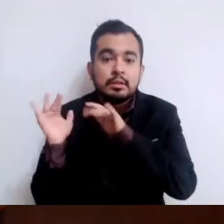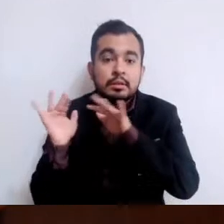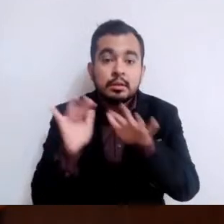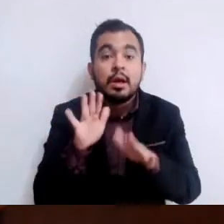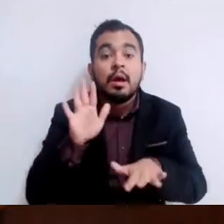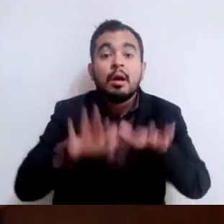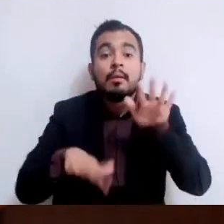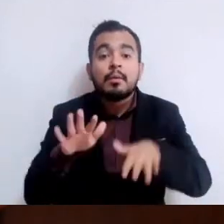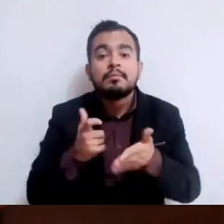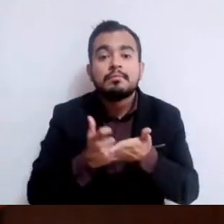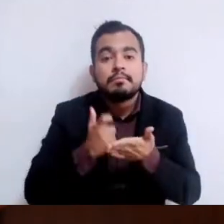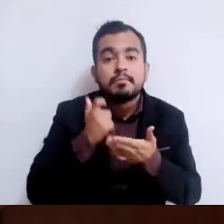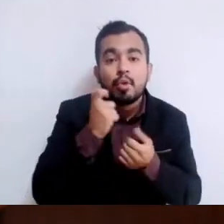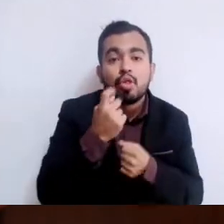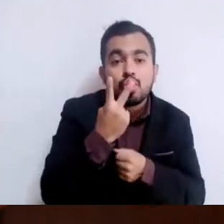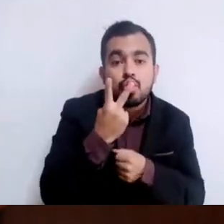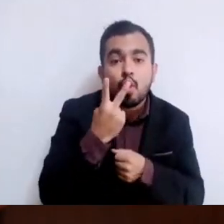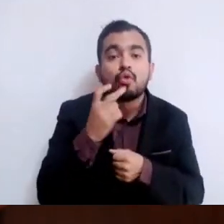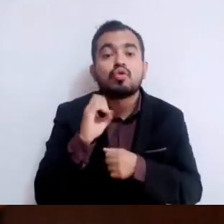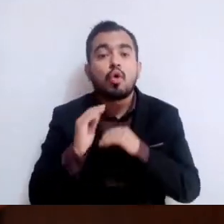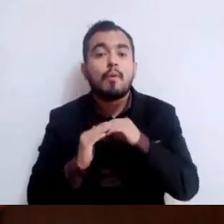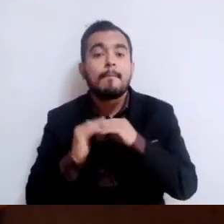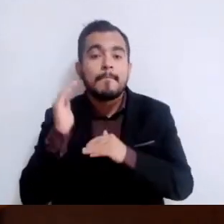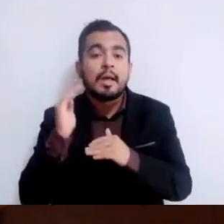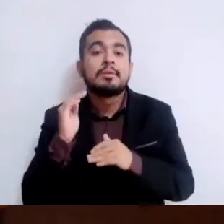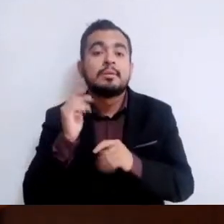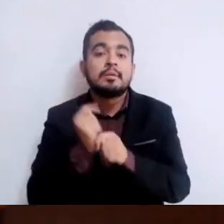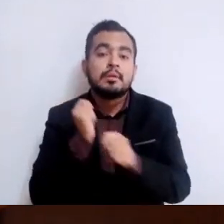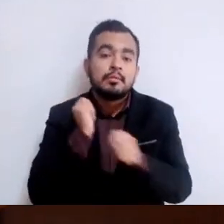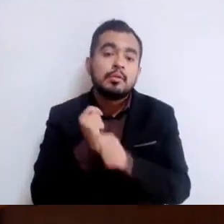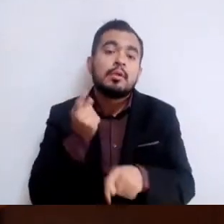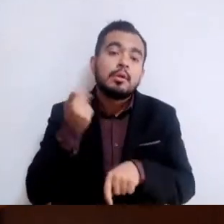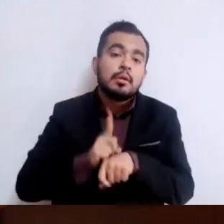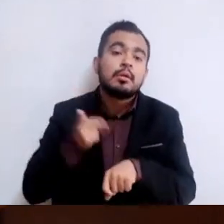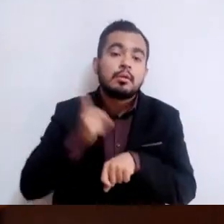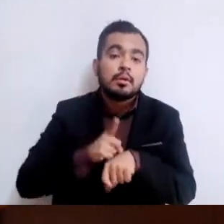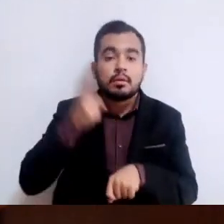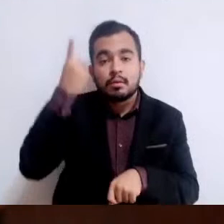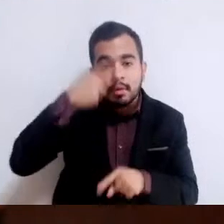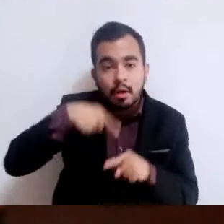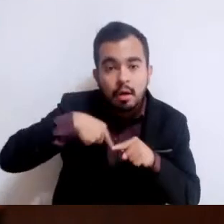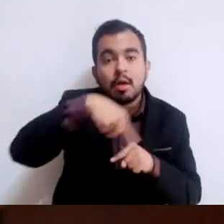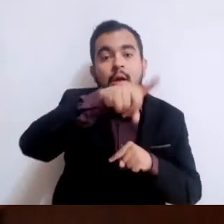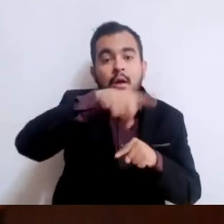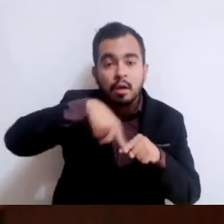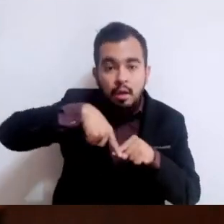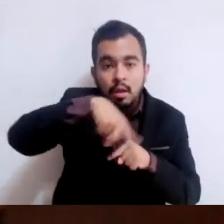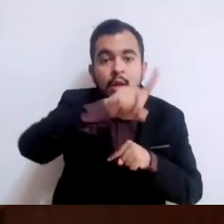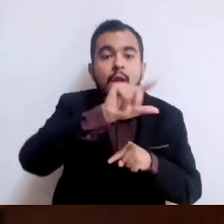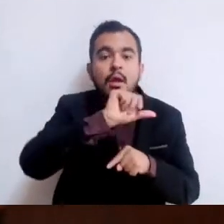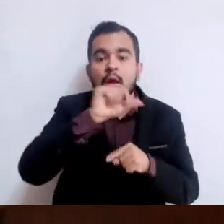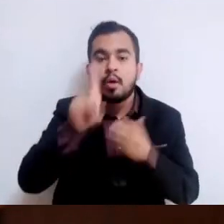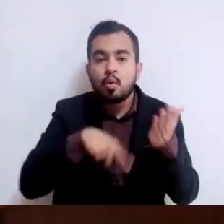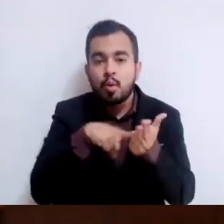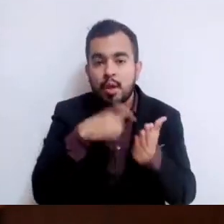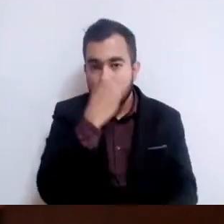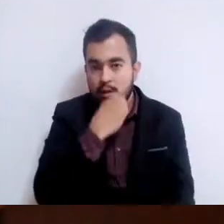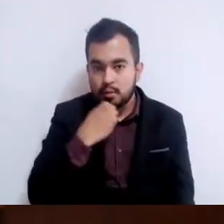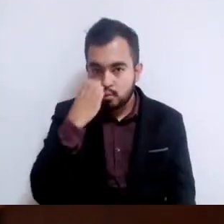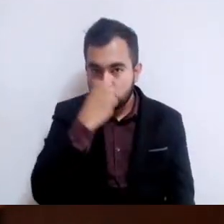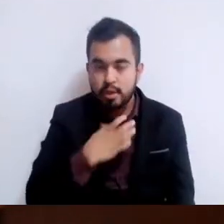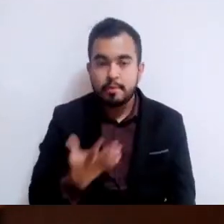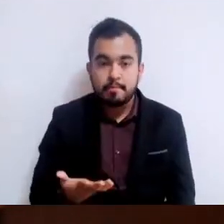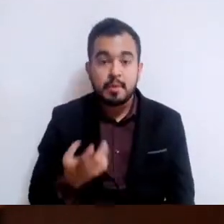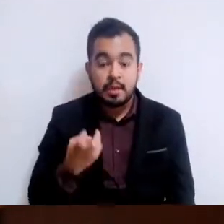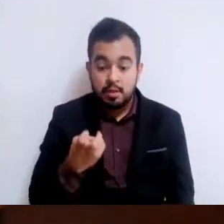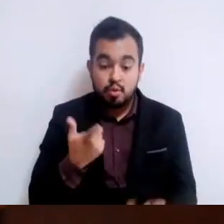más transportes públicos todos los días para llegar a sus centros de estudio. En sintonía con esta propuesta, como grupo